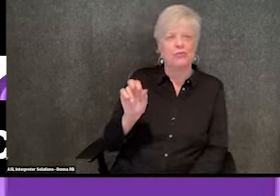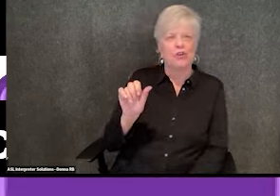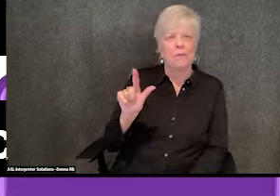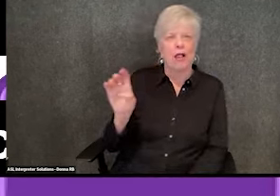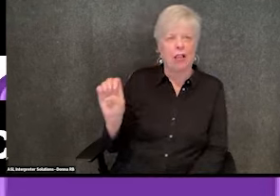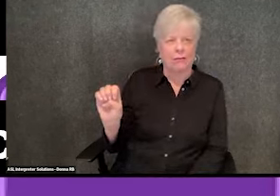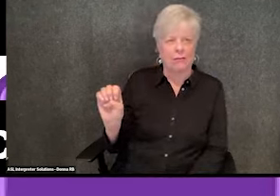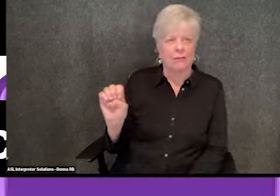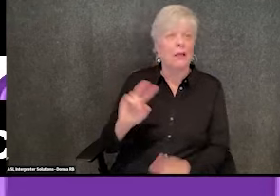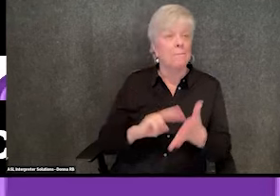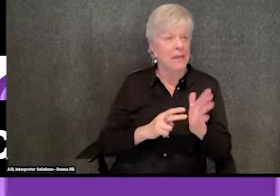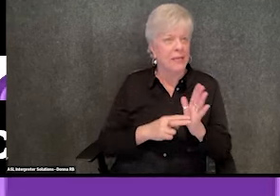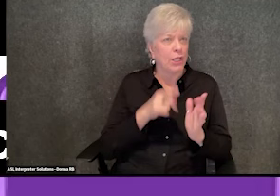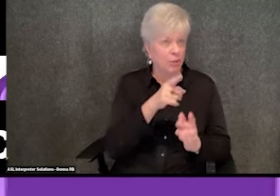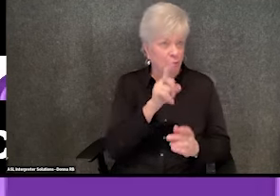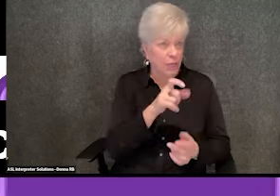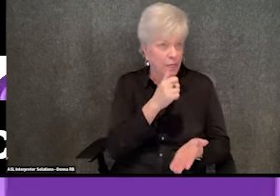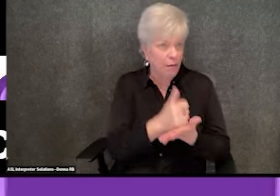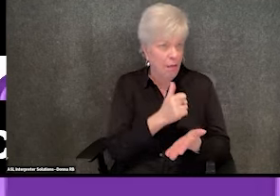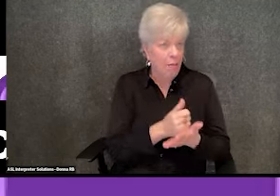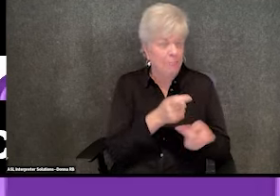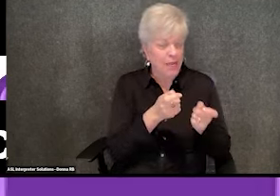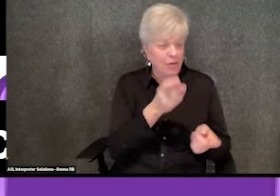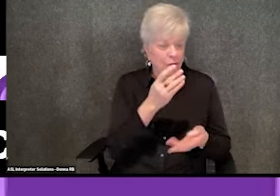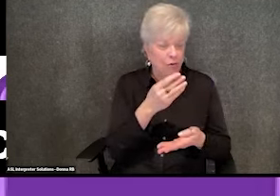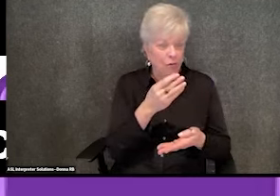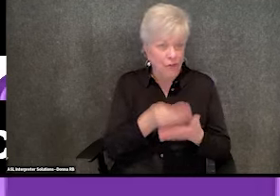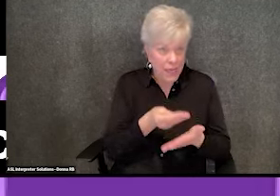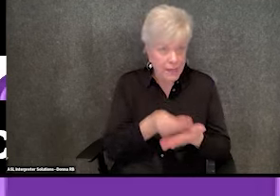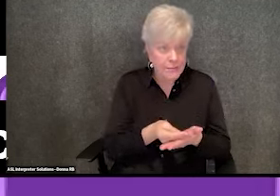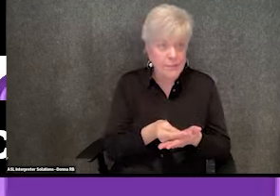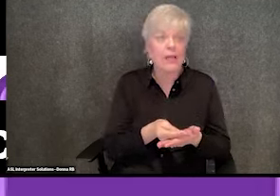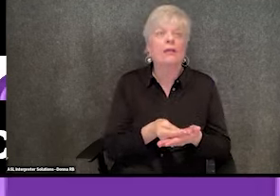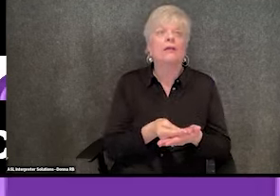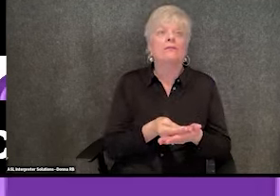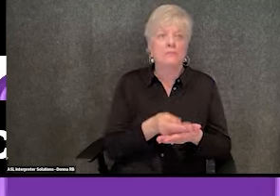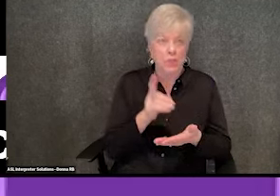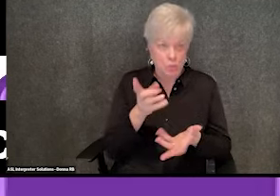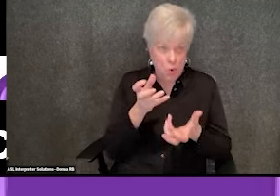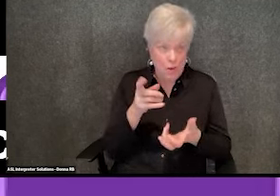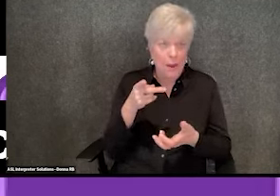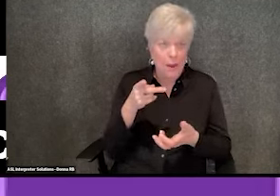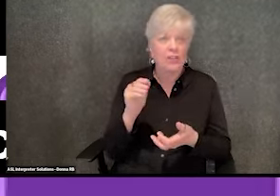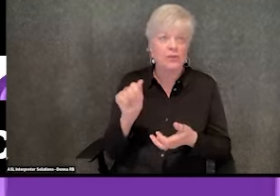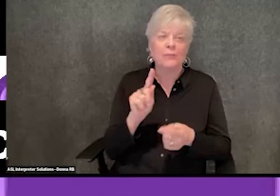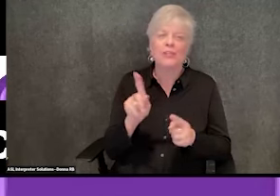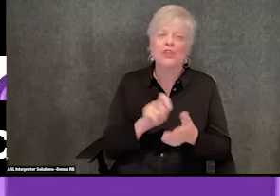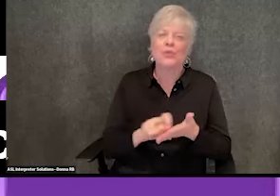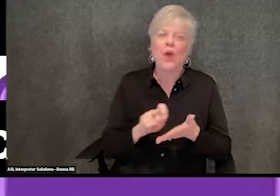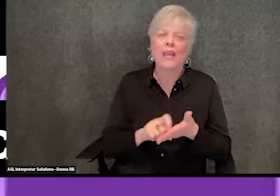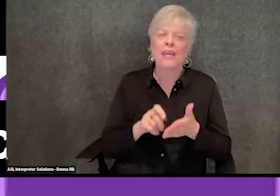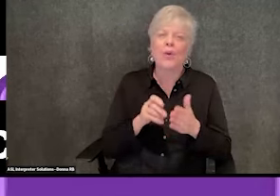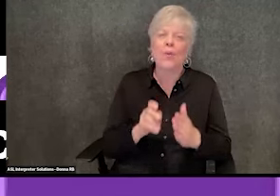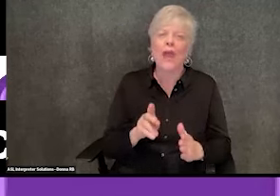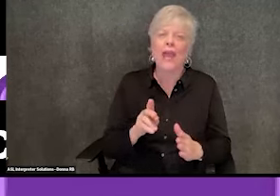escribirlo para que sea duradero si uno necesita ayuda en manejar la economía. Y uno lo